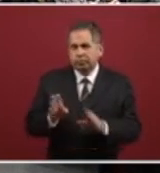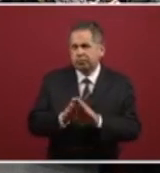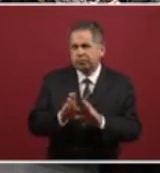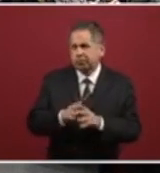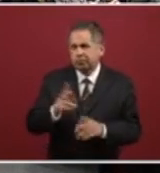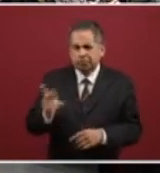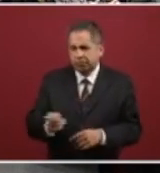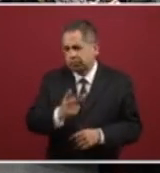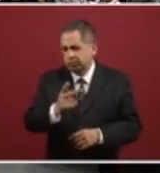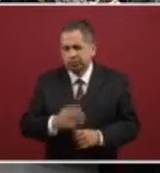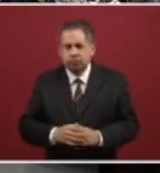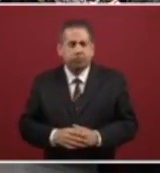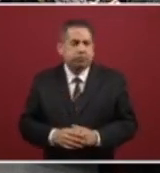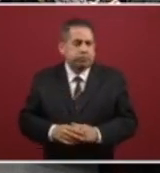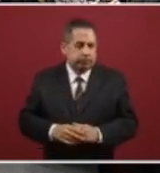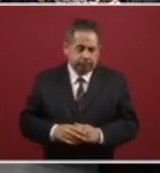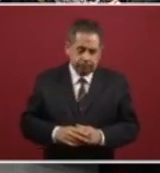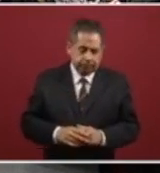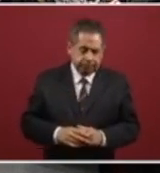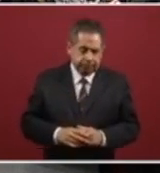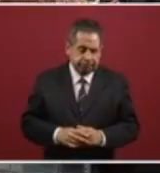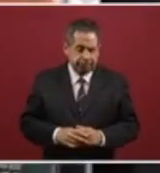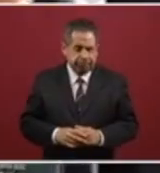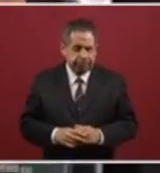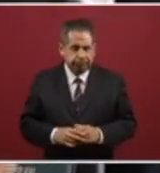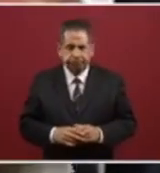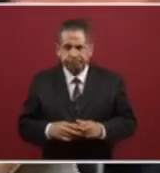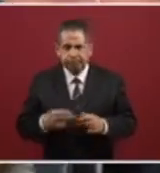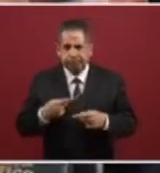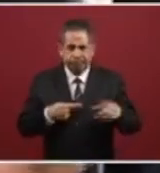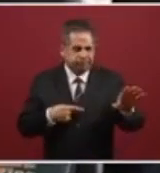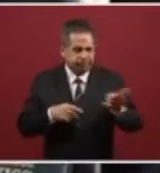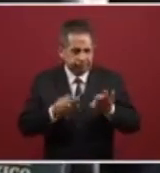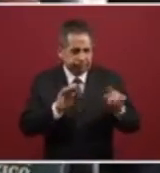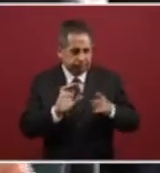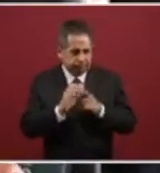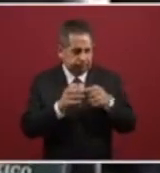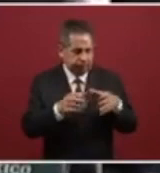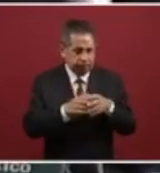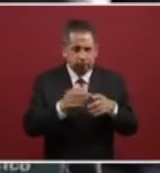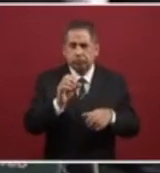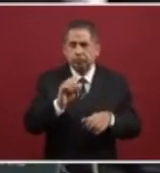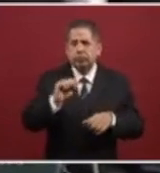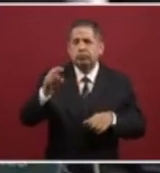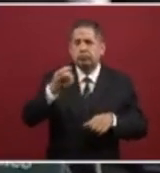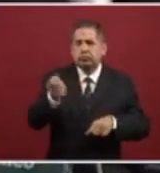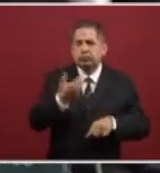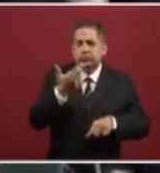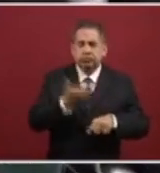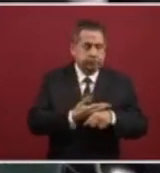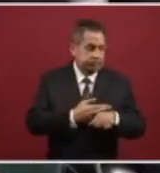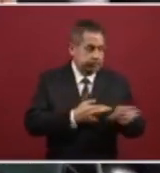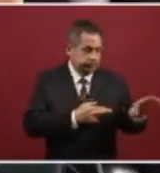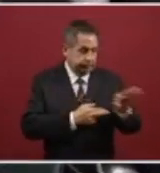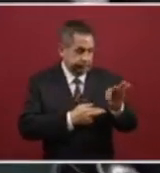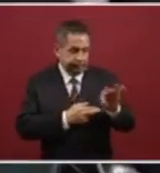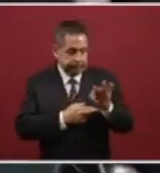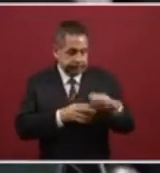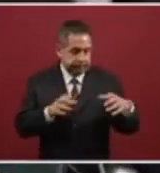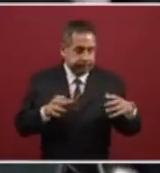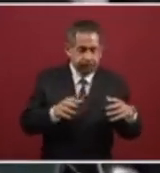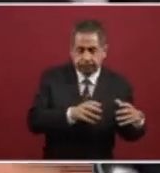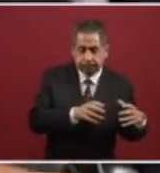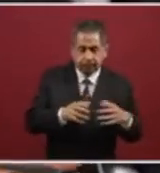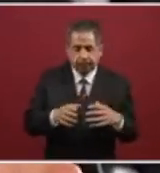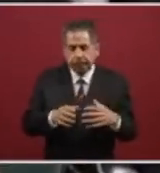operando la parte de la comisión, la parte de esta parte especial con los subsecretarios? Ya que la sinergia con